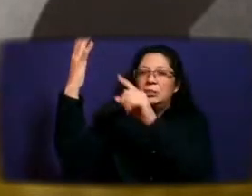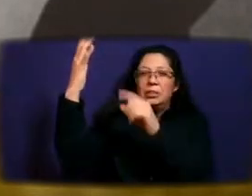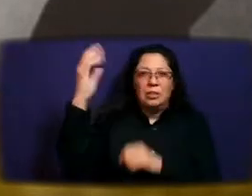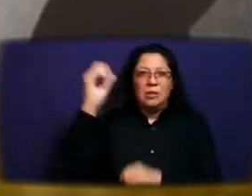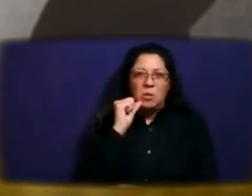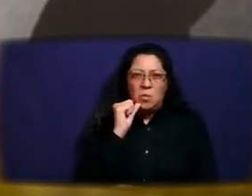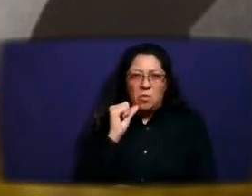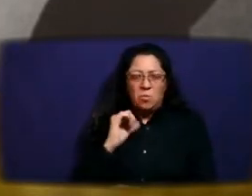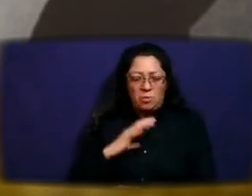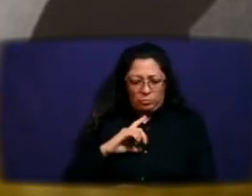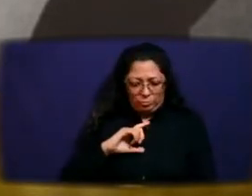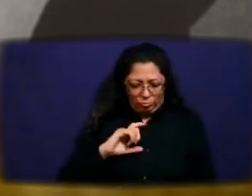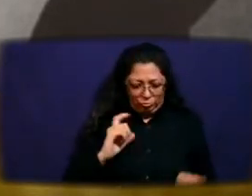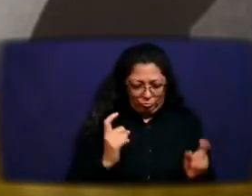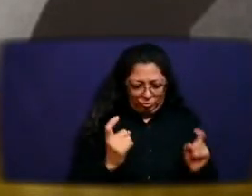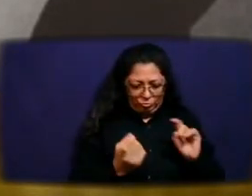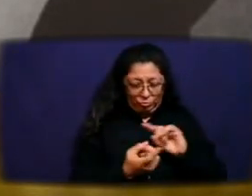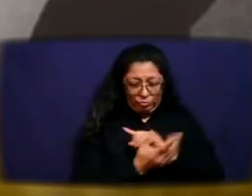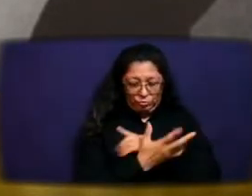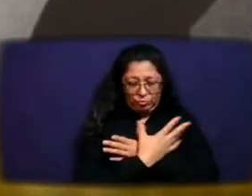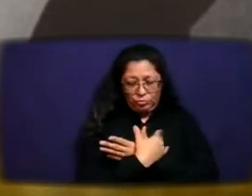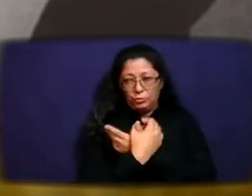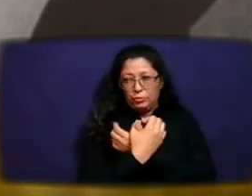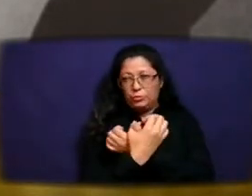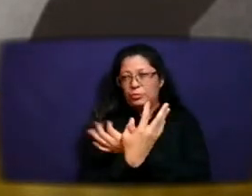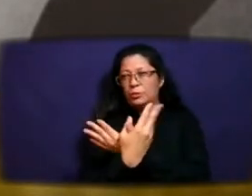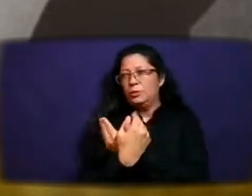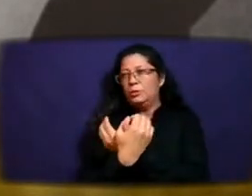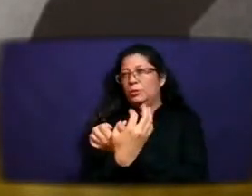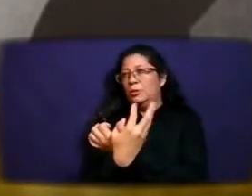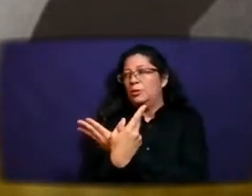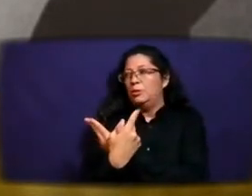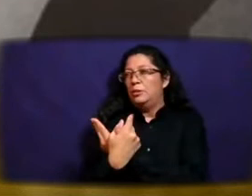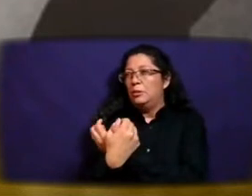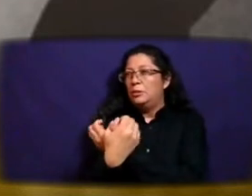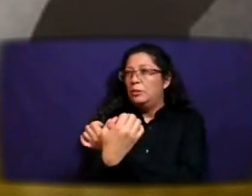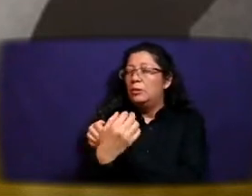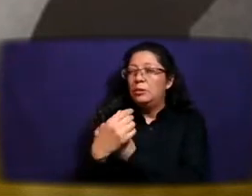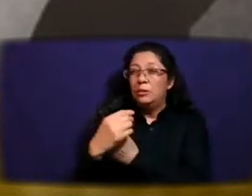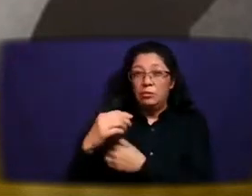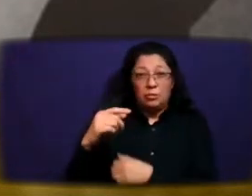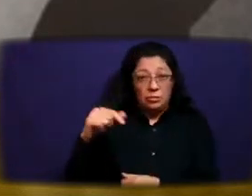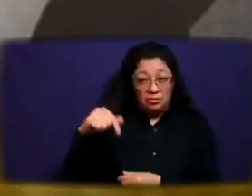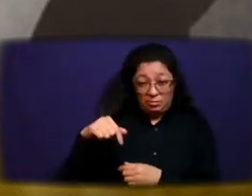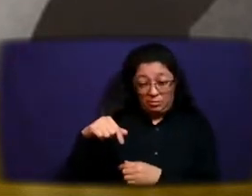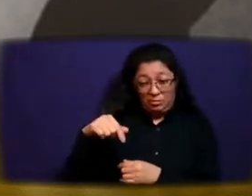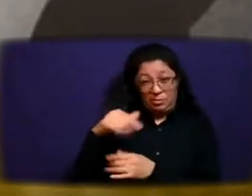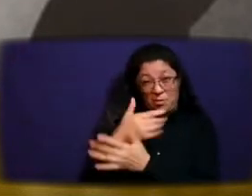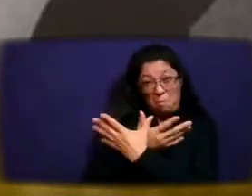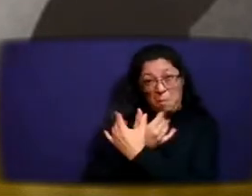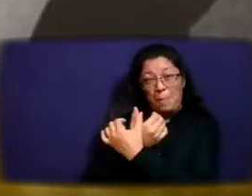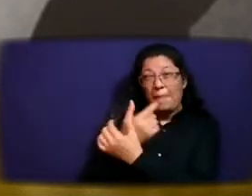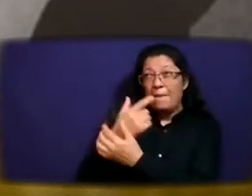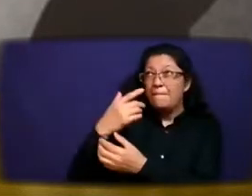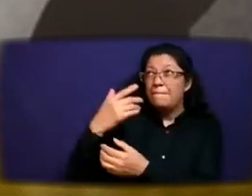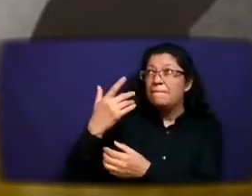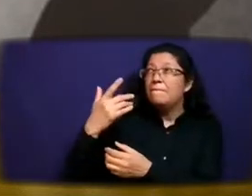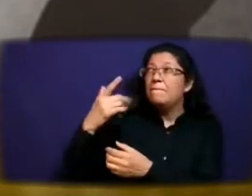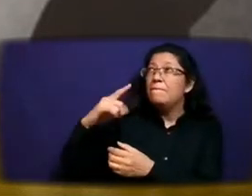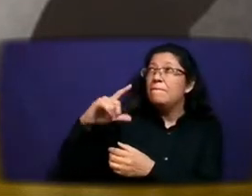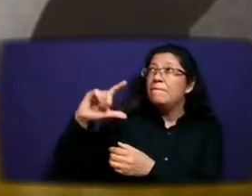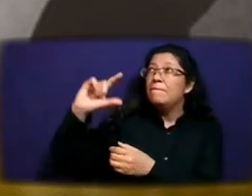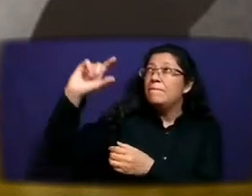mariposa, una sola mariposa volando hacia el sol, flores